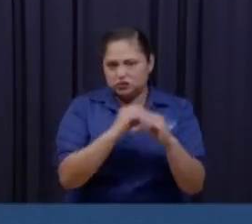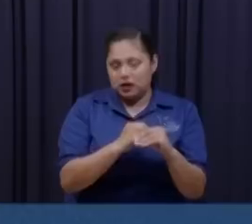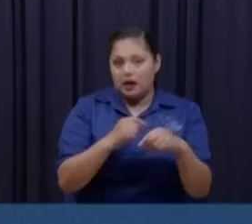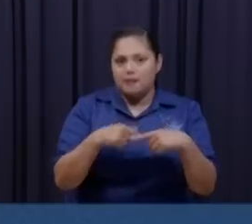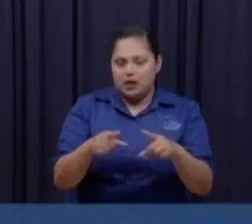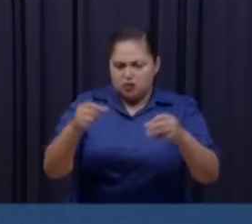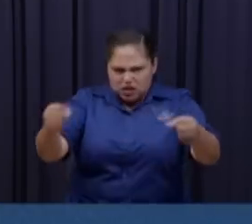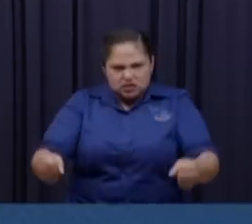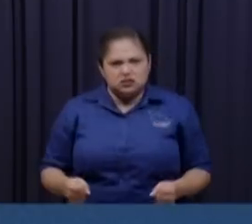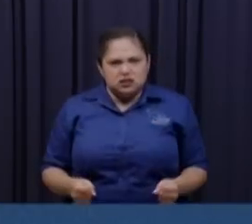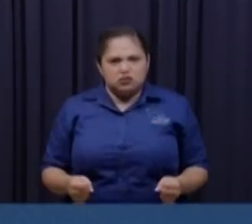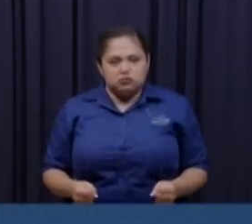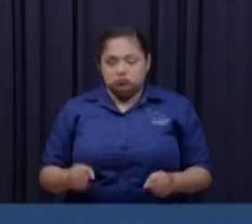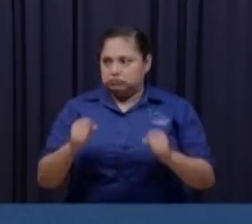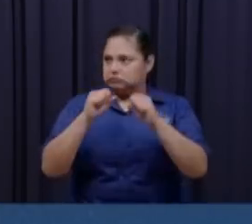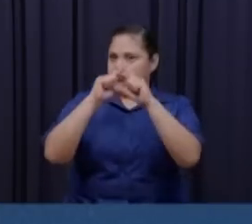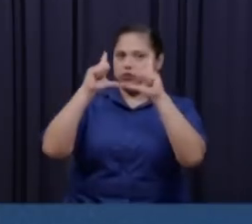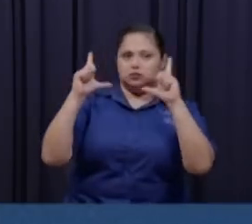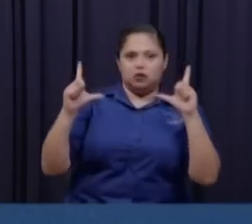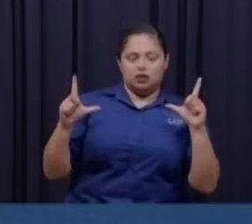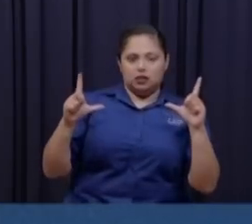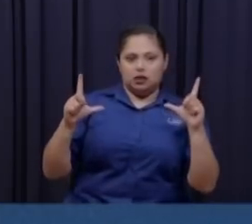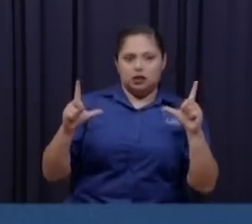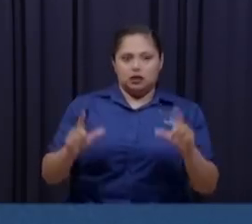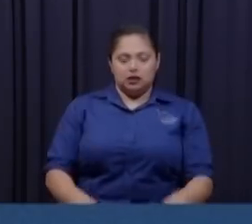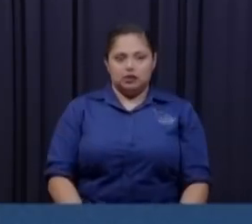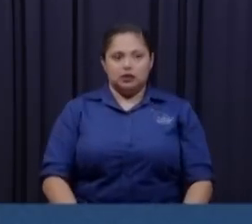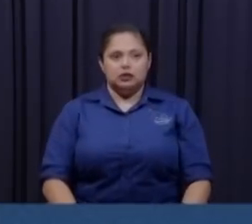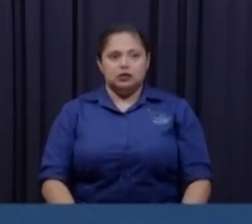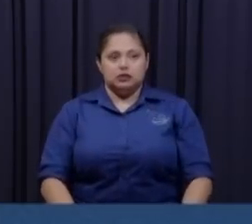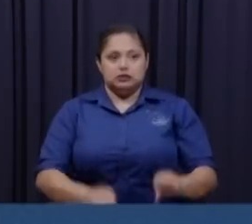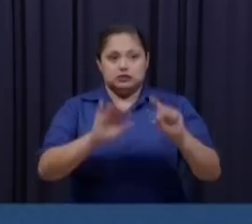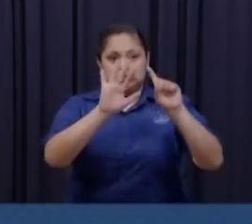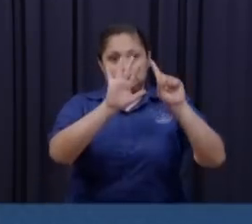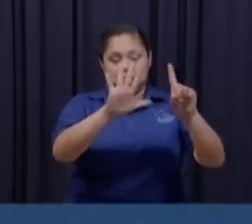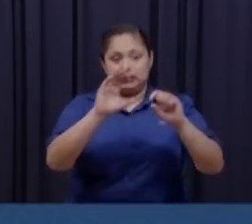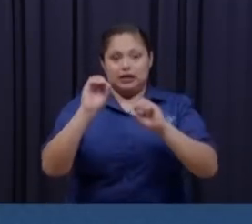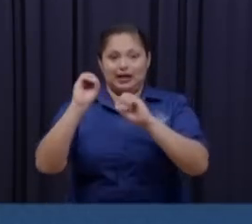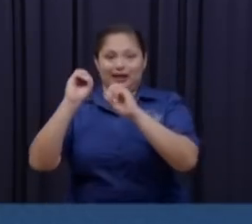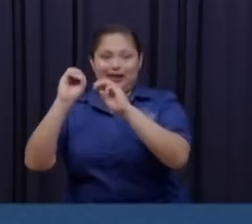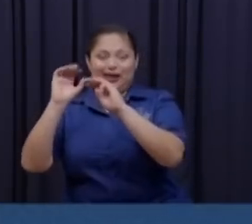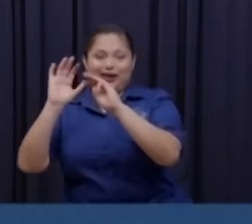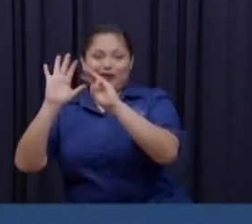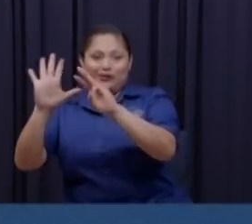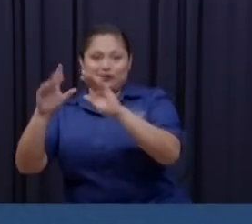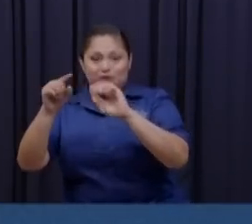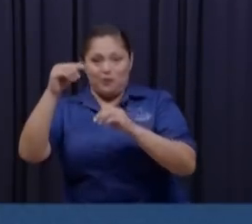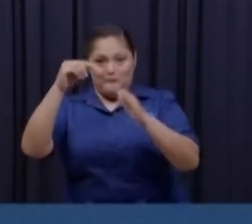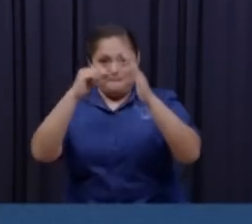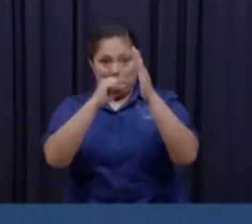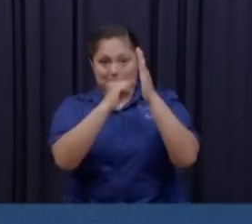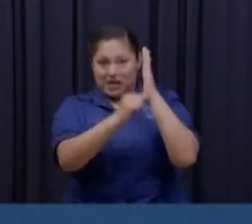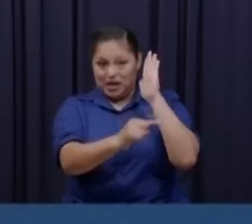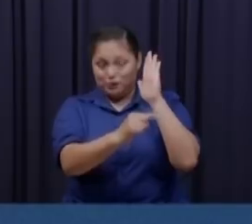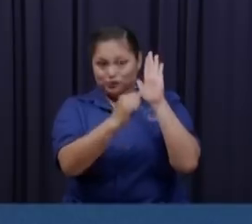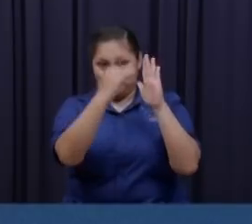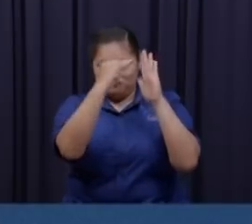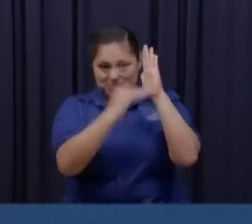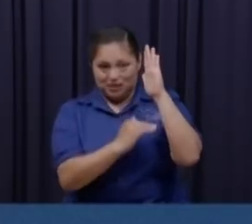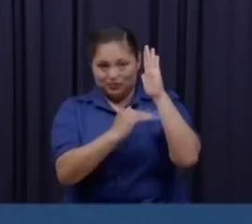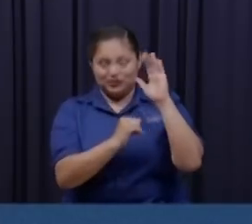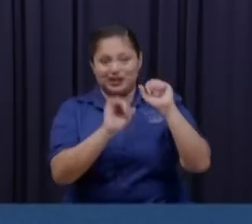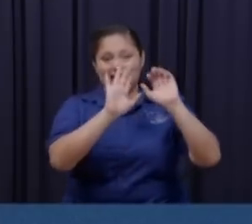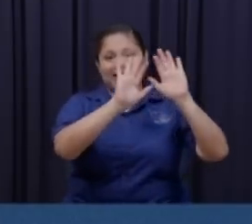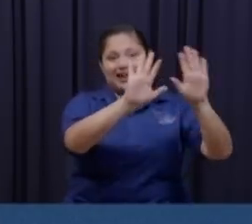impresionante, hermano. Es impresionantísimo. 68 menos 14, ¿cuánto sería? 54. Gracias,